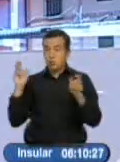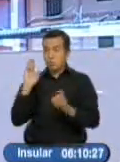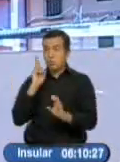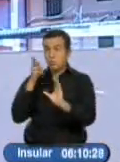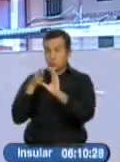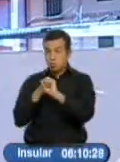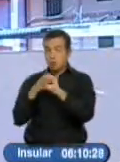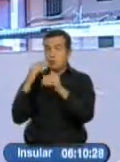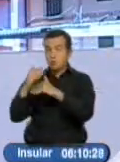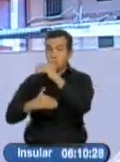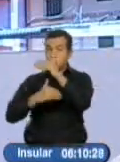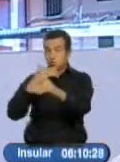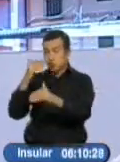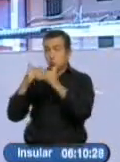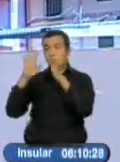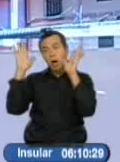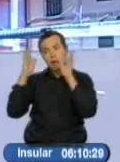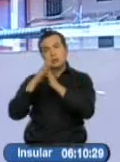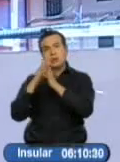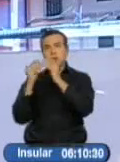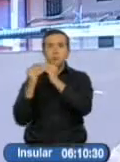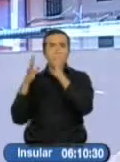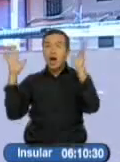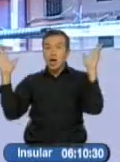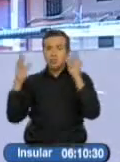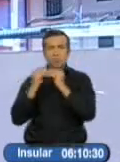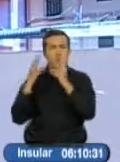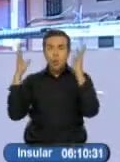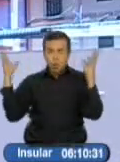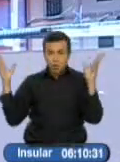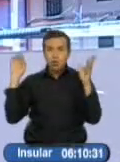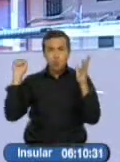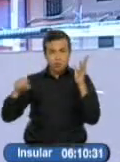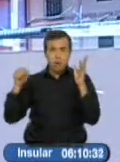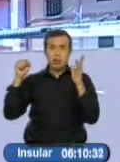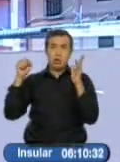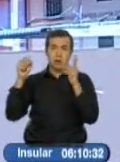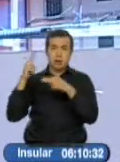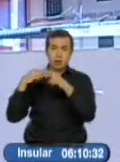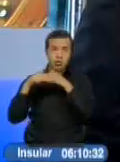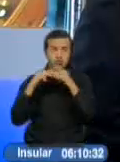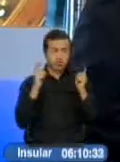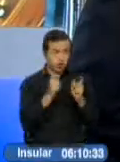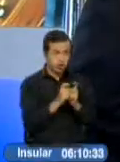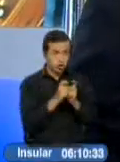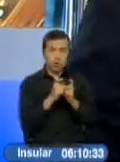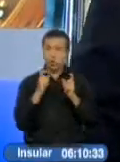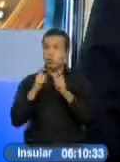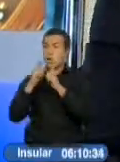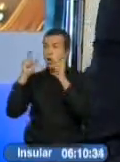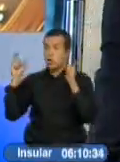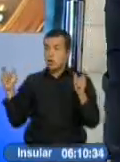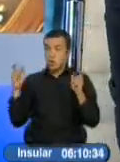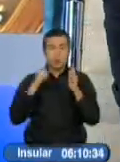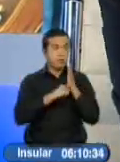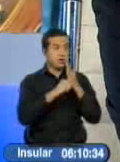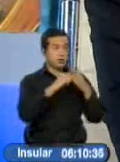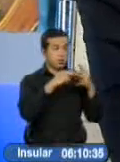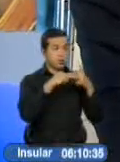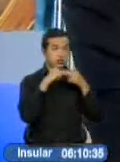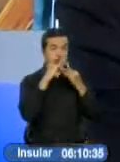participar en procesos que sean más amplios que los que pueda atacar la economía popular y solidaria. El ministro de Comercio Exterior ha hablado